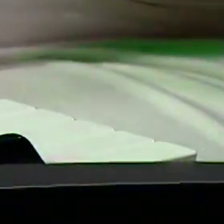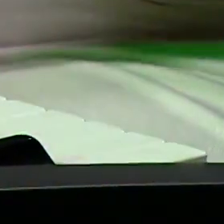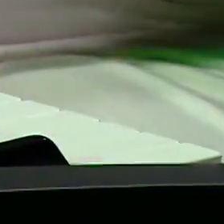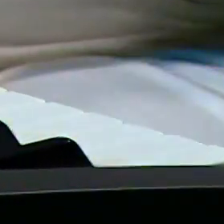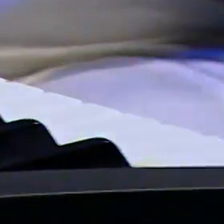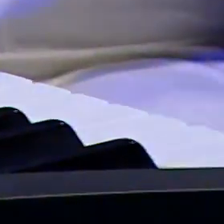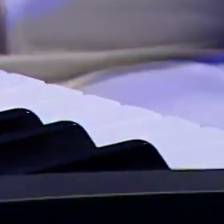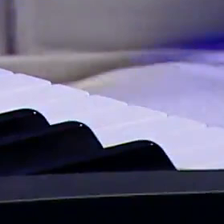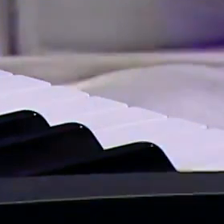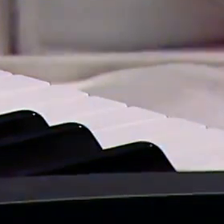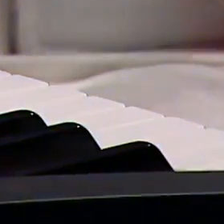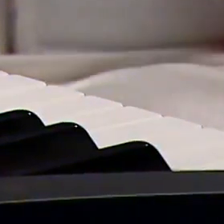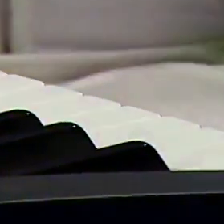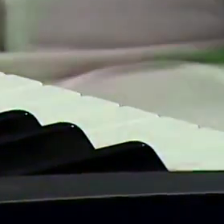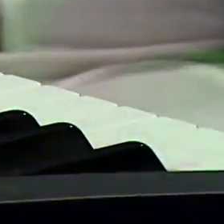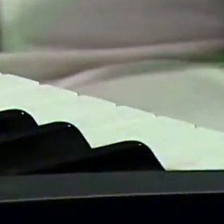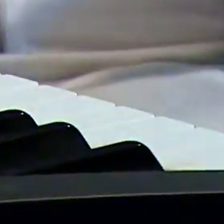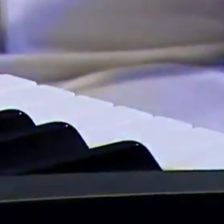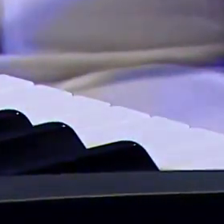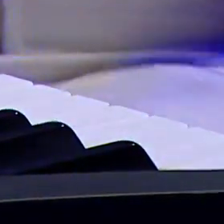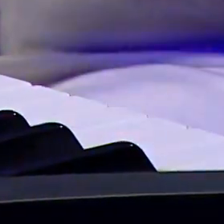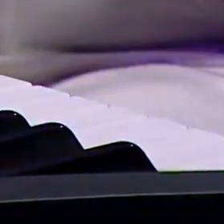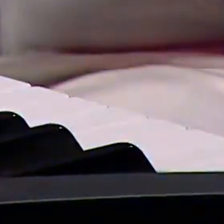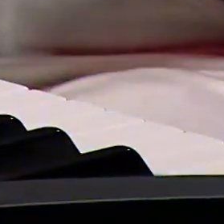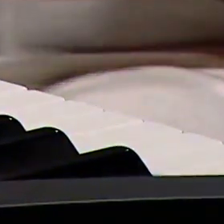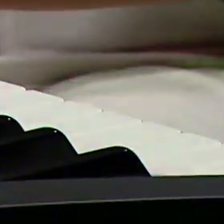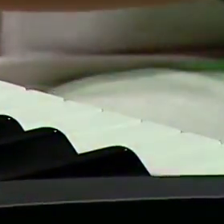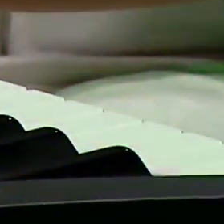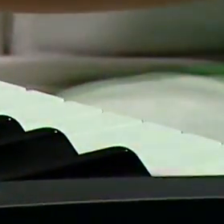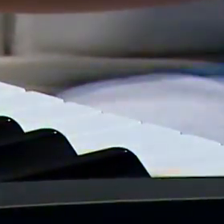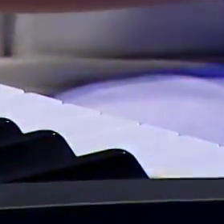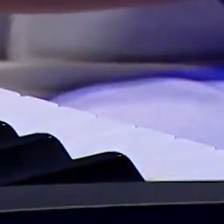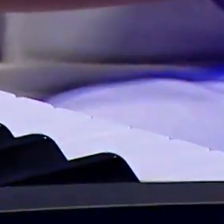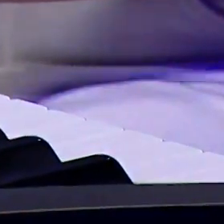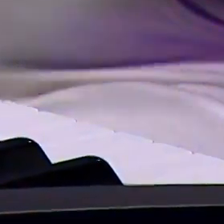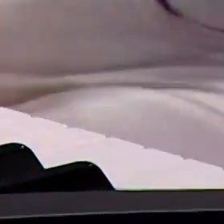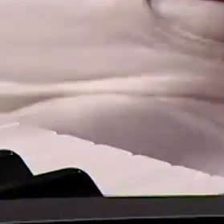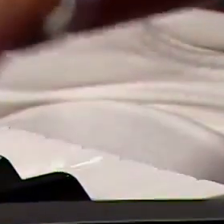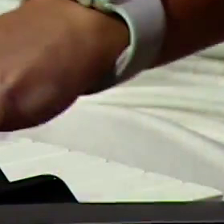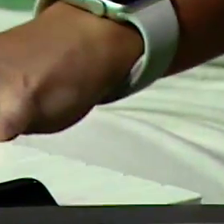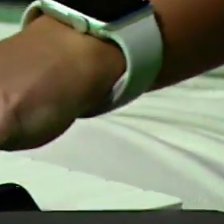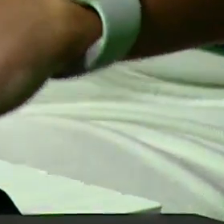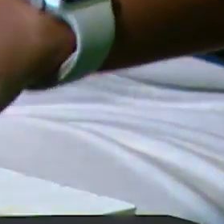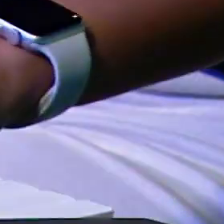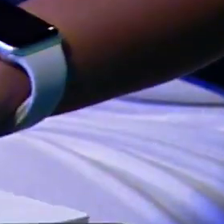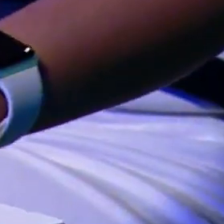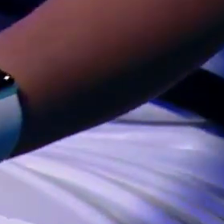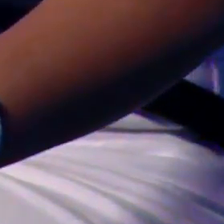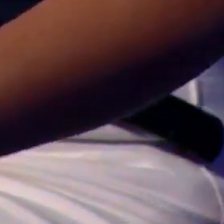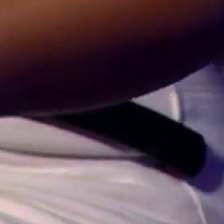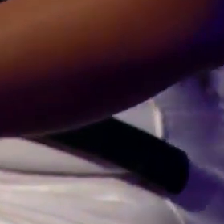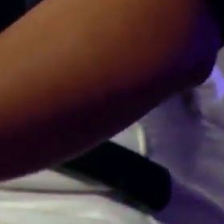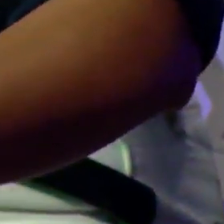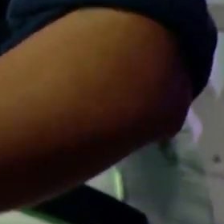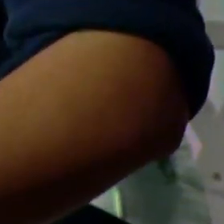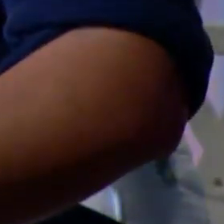pero el viento la lleva a volar. Y si un